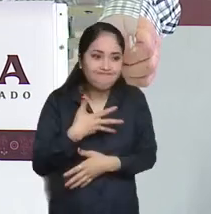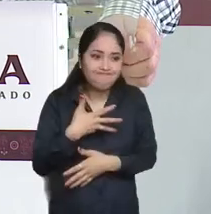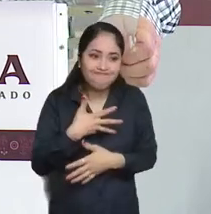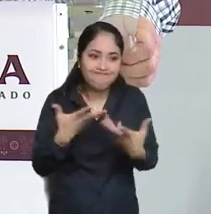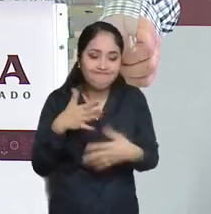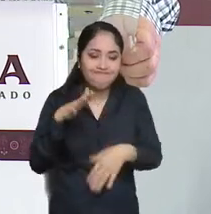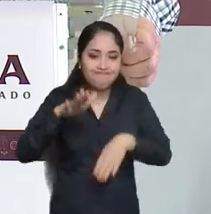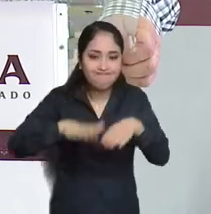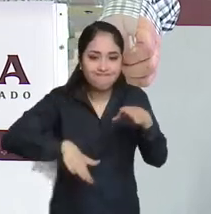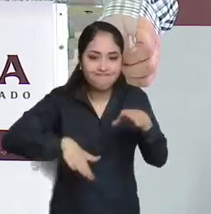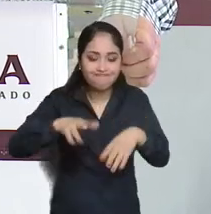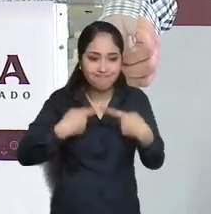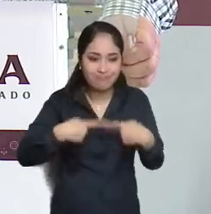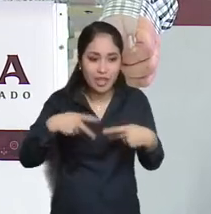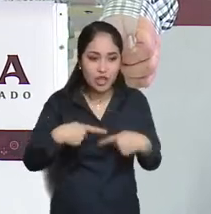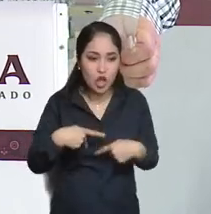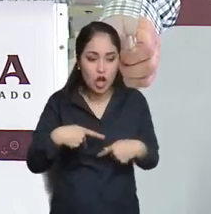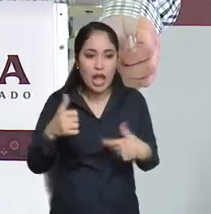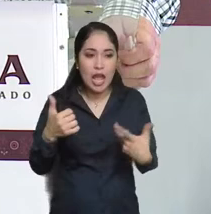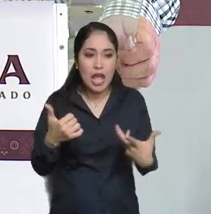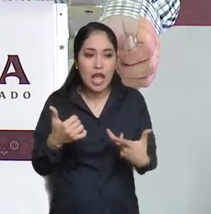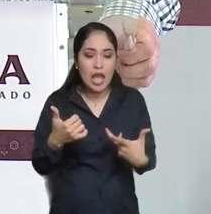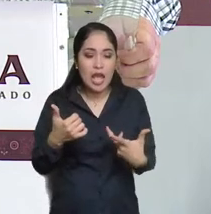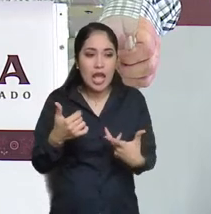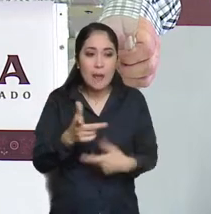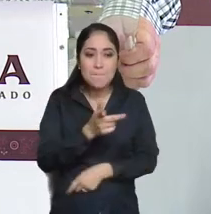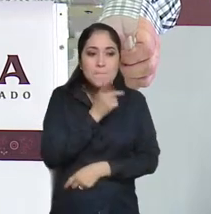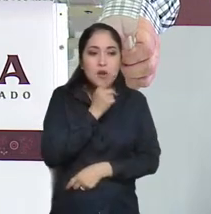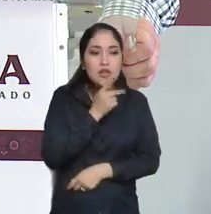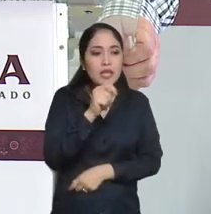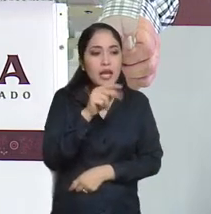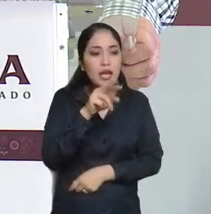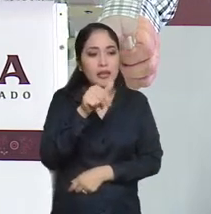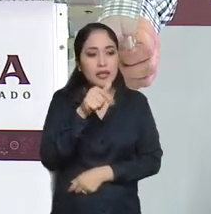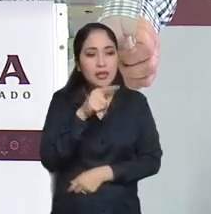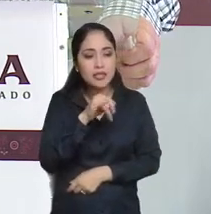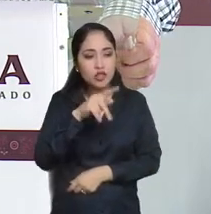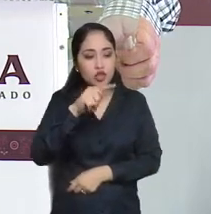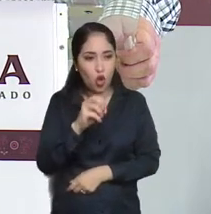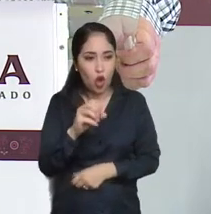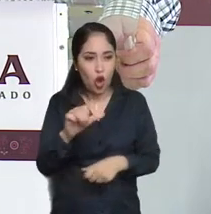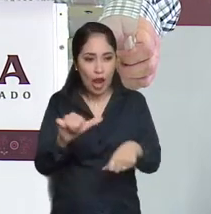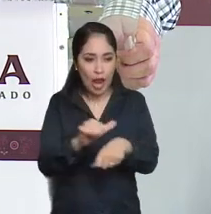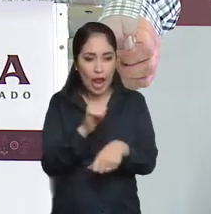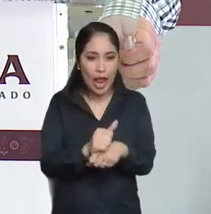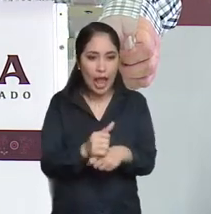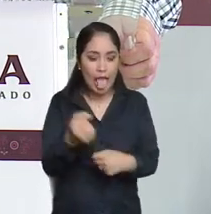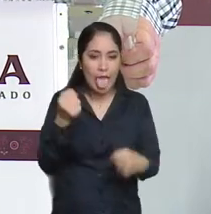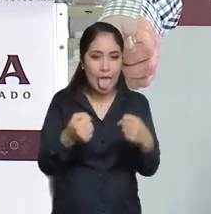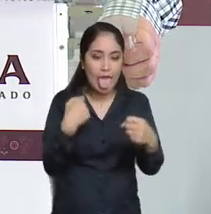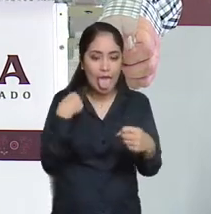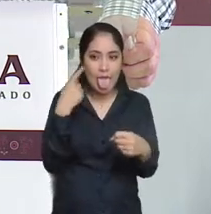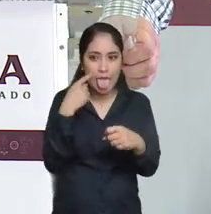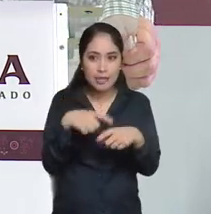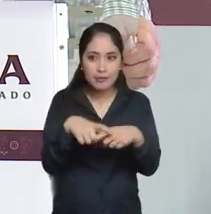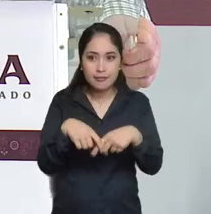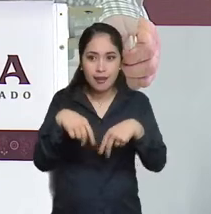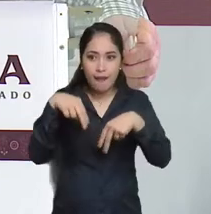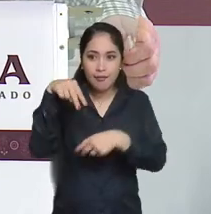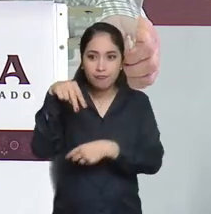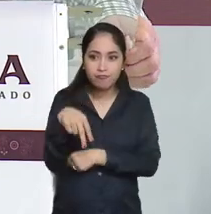tránsito y no los paran, que no pueden evitar dos muertes. Quítenles la moto, no los dejen transitar.